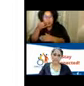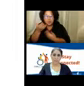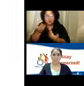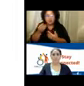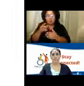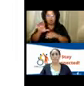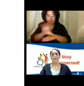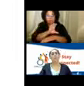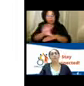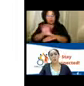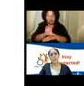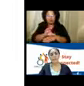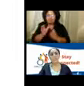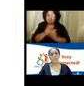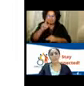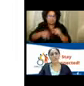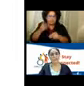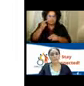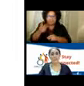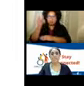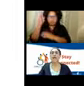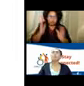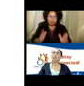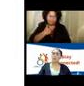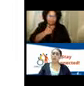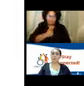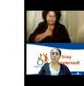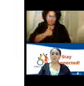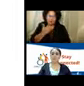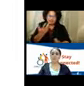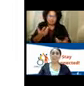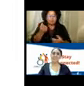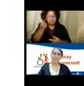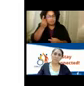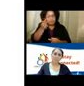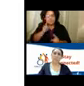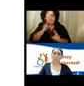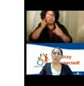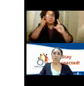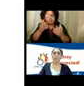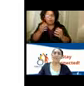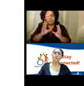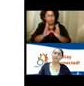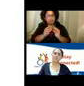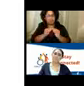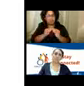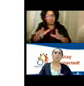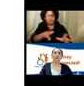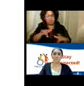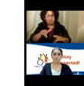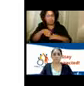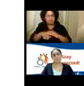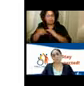a veces usted no podrá ver al presentador. Nos disculpamos de antemano por esta inconveniencia, pero queremos asegurarnos que esta